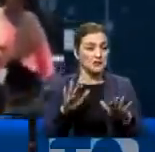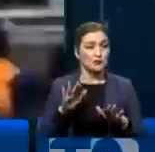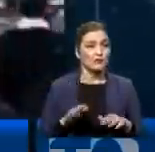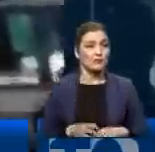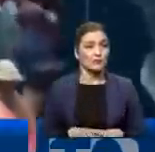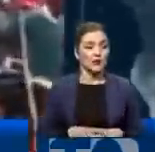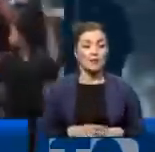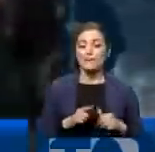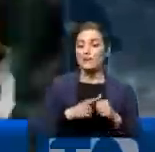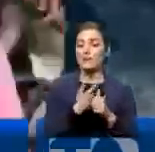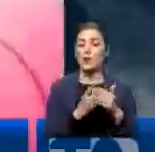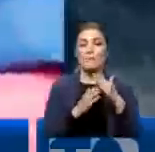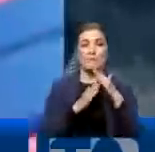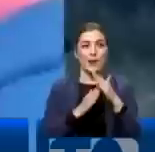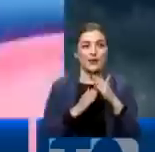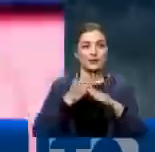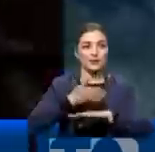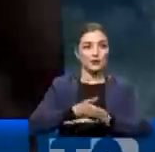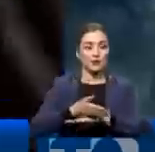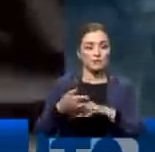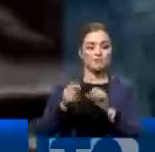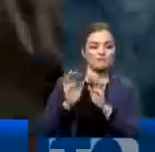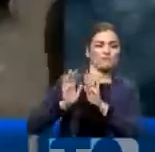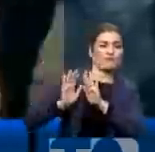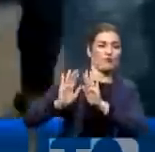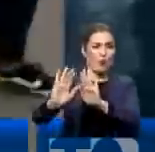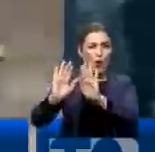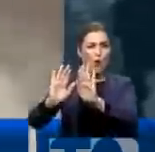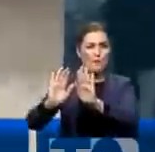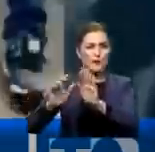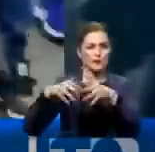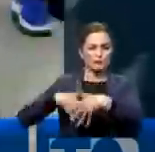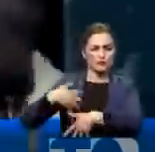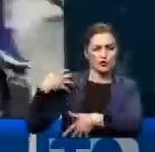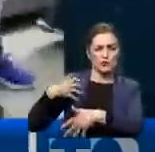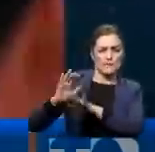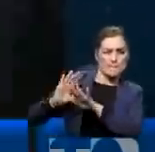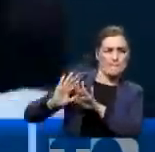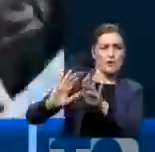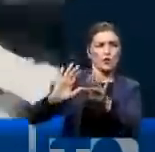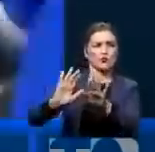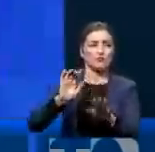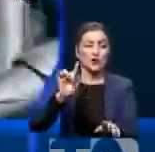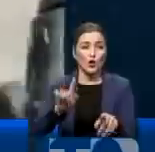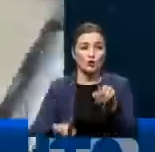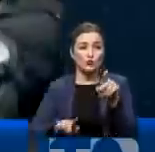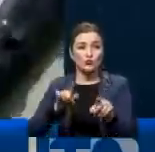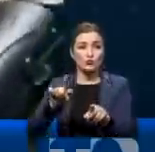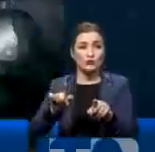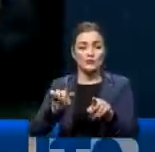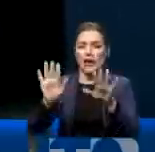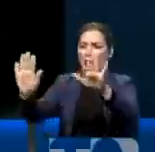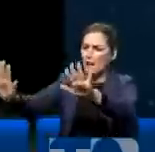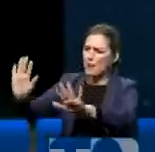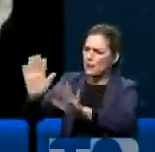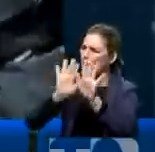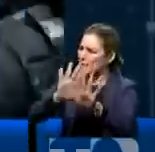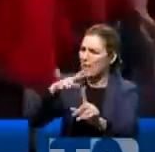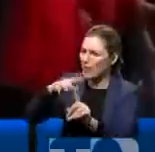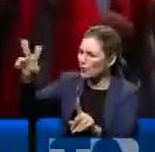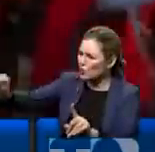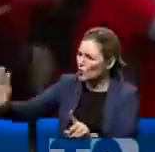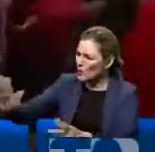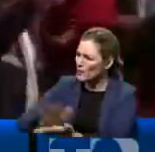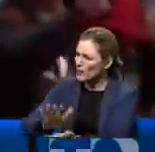policías fue pacífico, pero luego hubo empujones por parte de varios manifestantes, aunque algunos otros trataron de evitar las